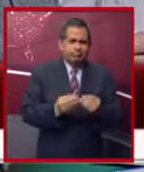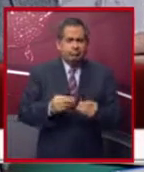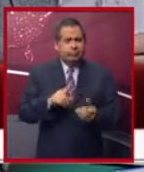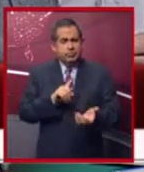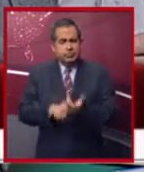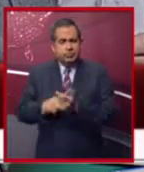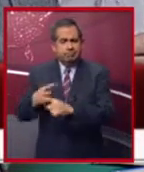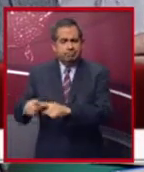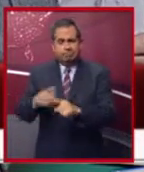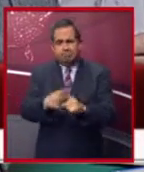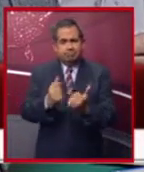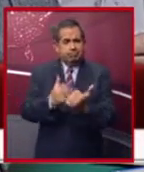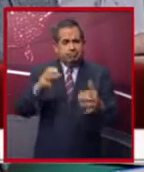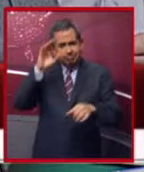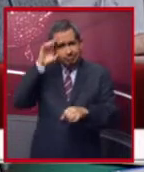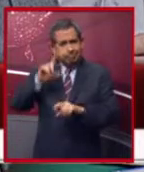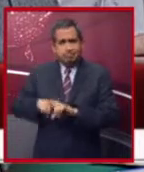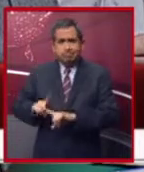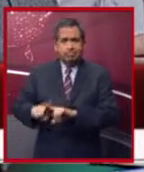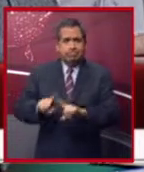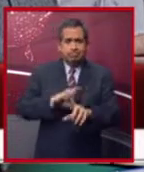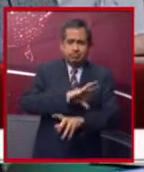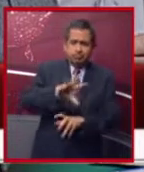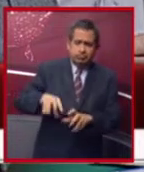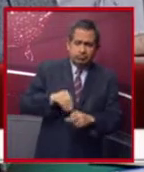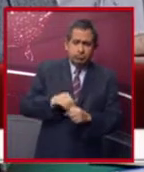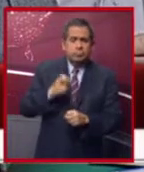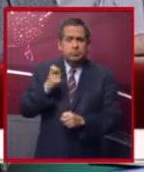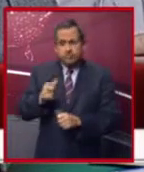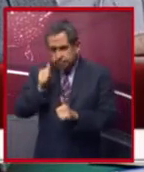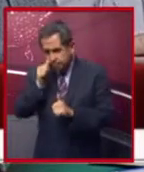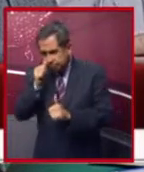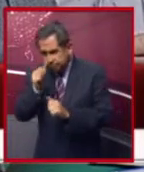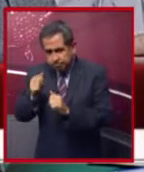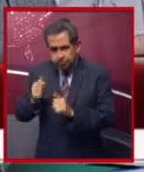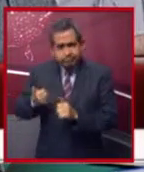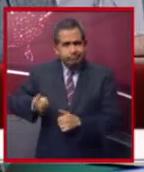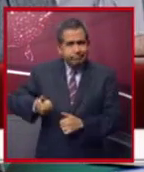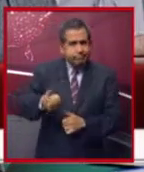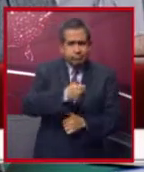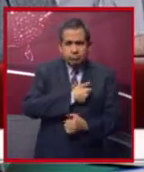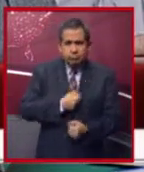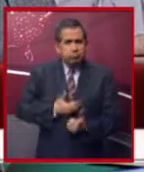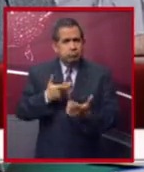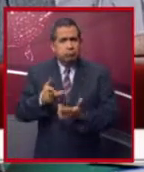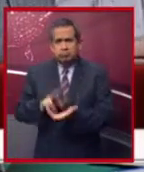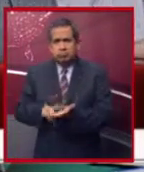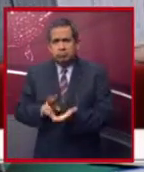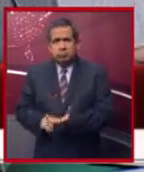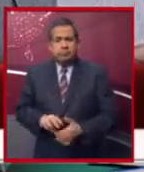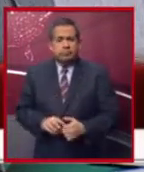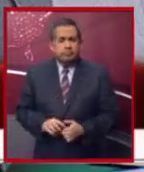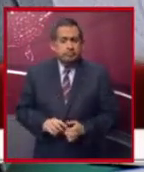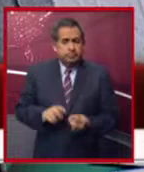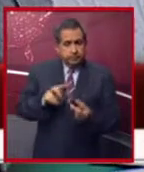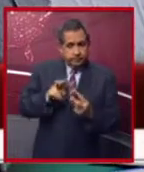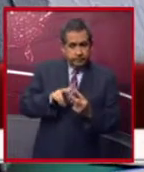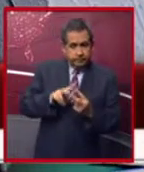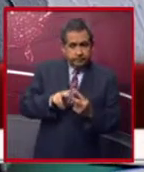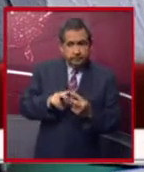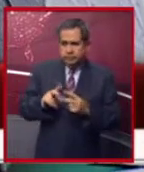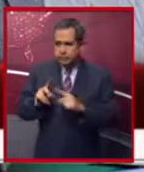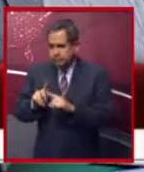por su pluriculturalidad, por lo que debemos resaltar lo diverso de sus expresiones. Estos dos elementos,